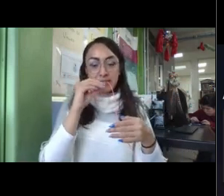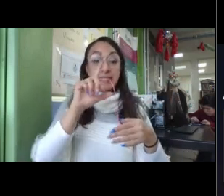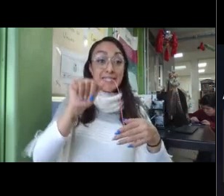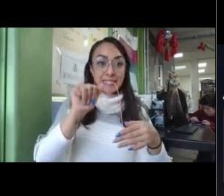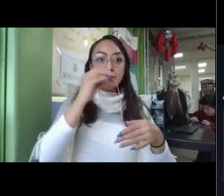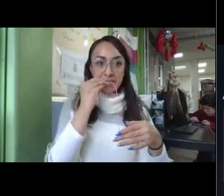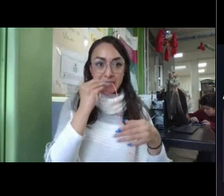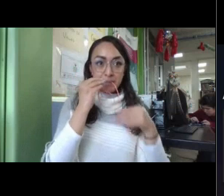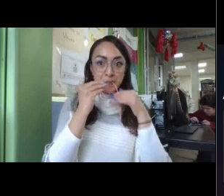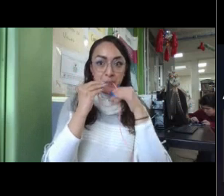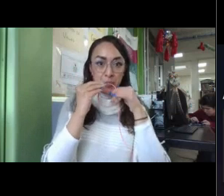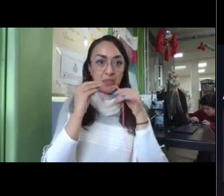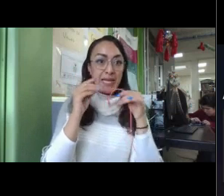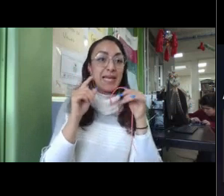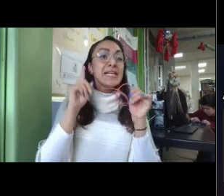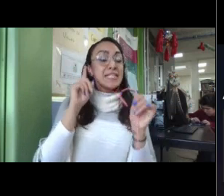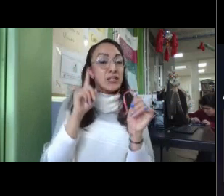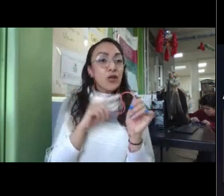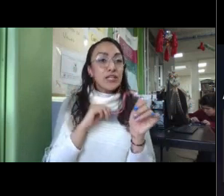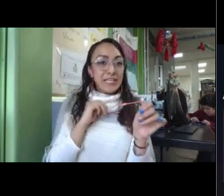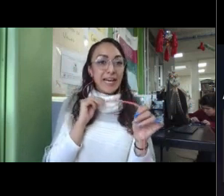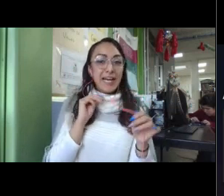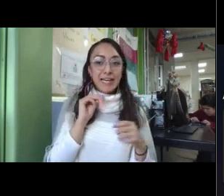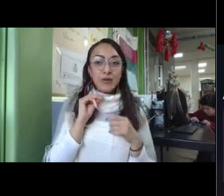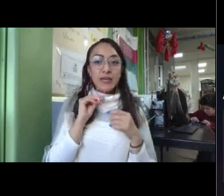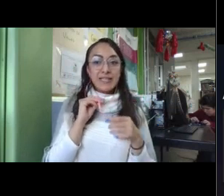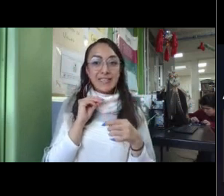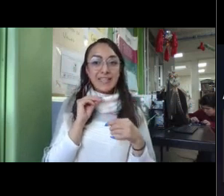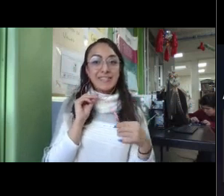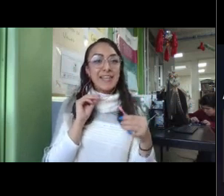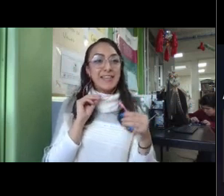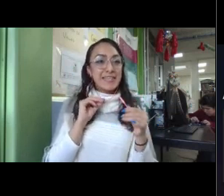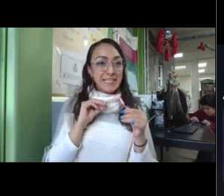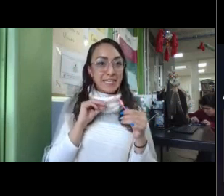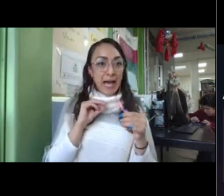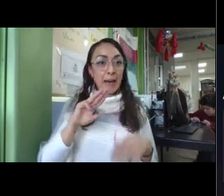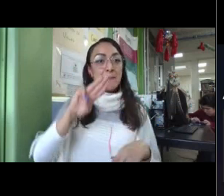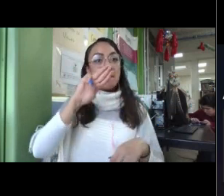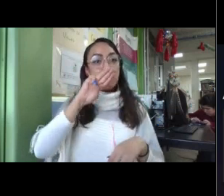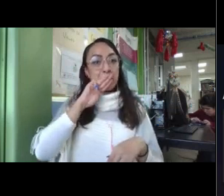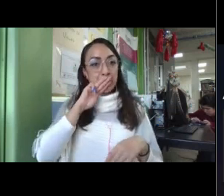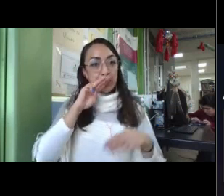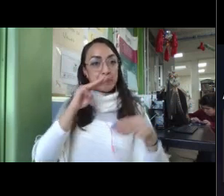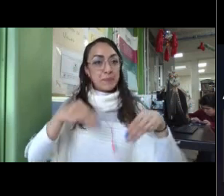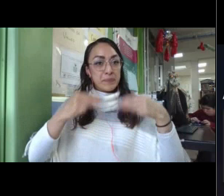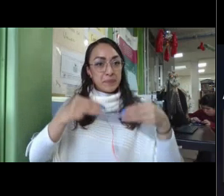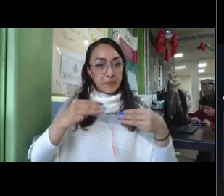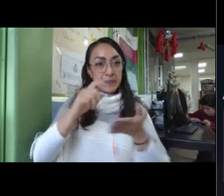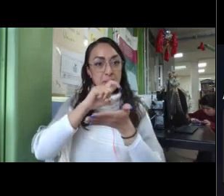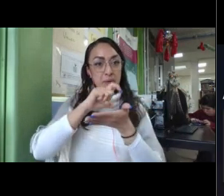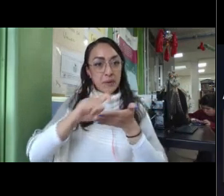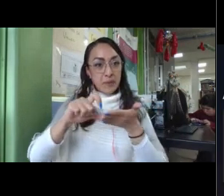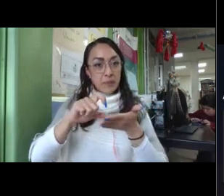comida, la comida. Si yo lo dijera en lengua de señas, diría,